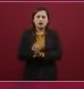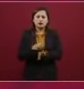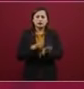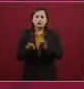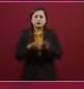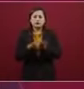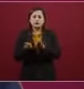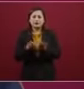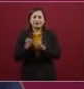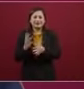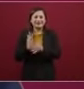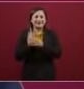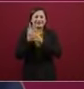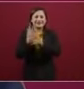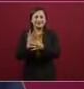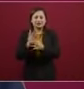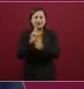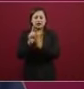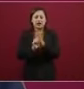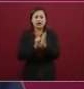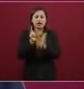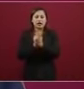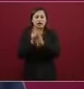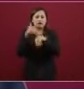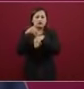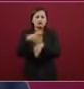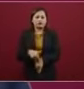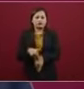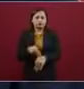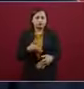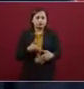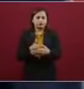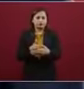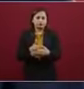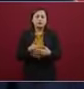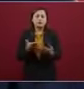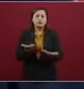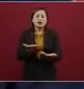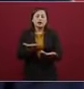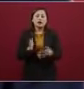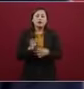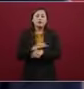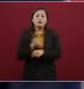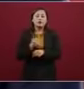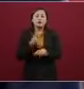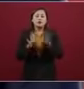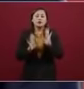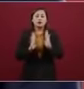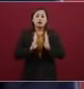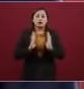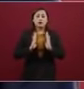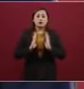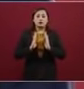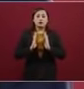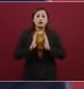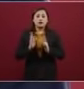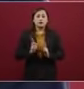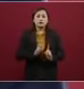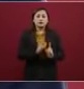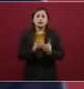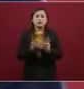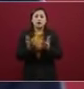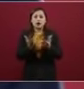de la ley, sin facultades para poder hacer o poder realizar la tarea solos. Siempre tendríamos